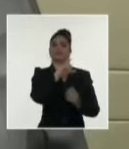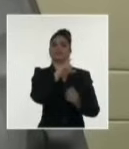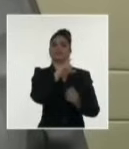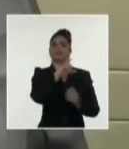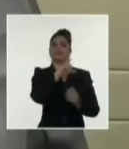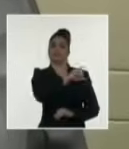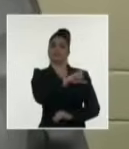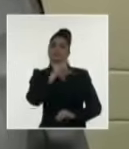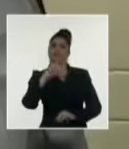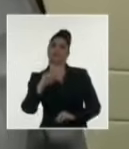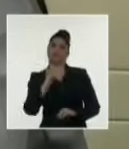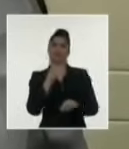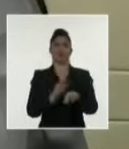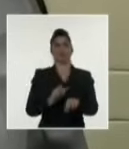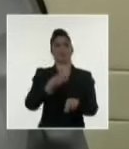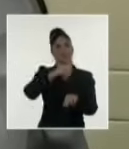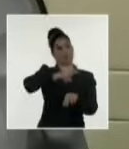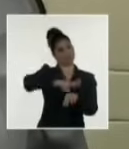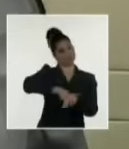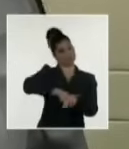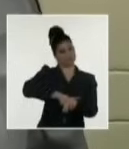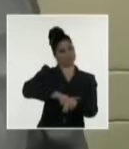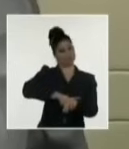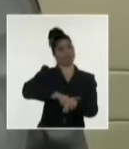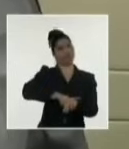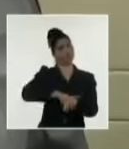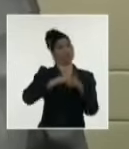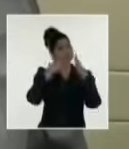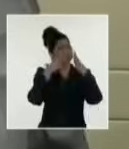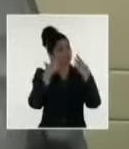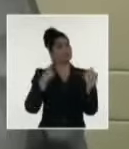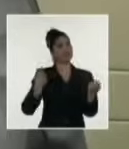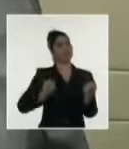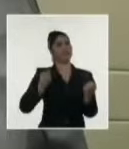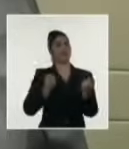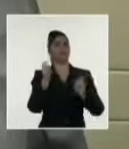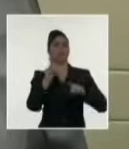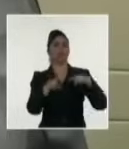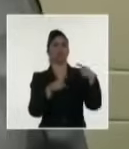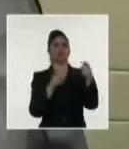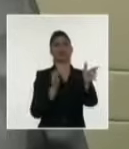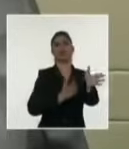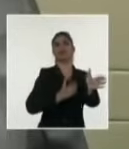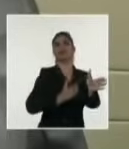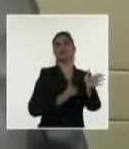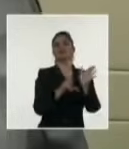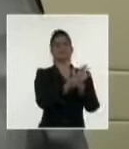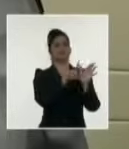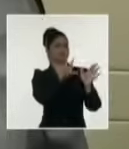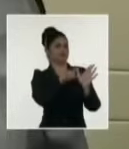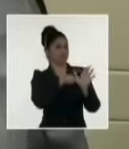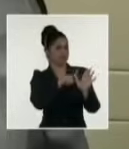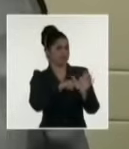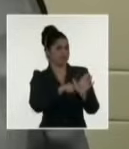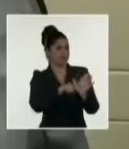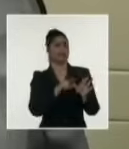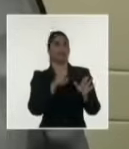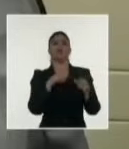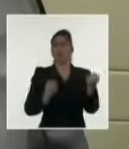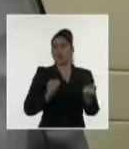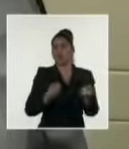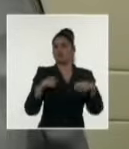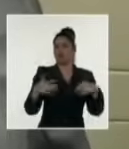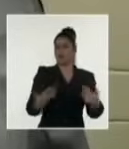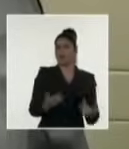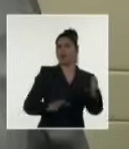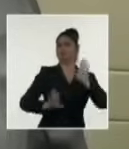señora y el enfrentamiento también por supuesto sin descuidarlo porque